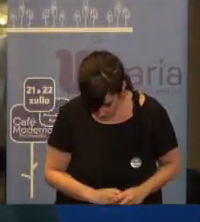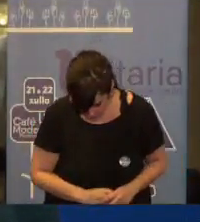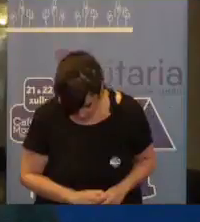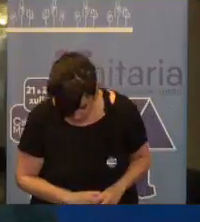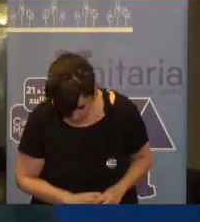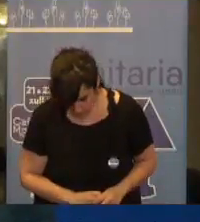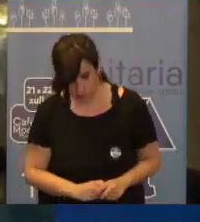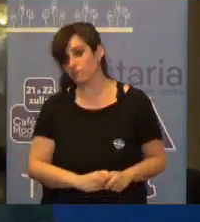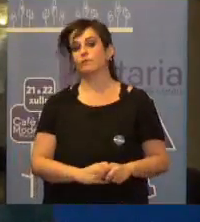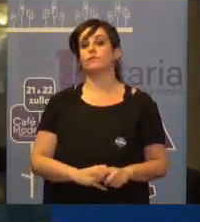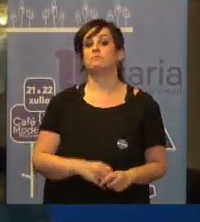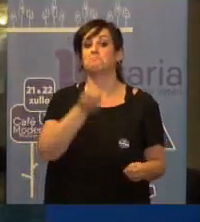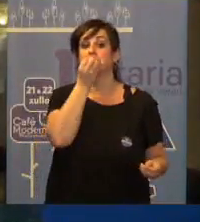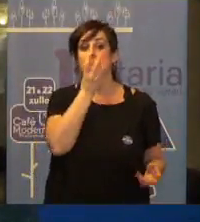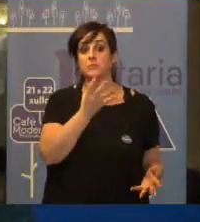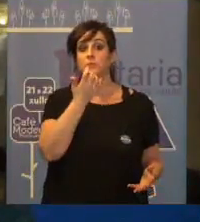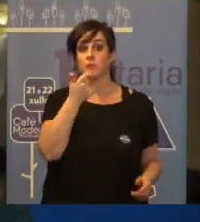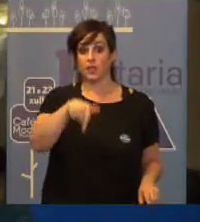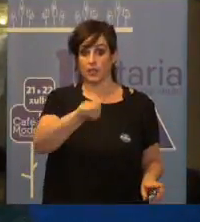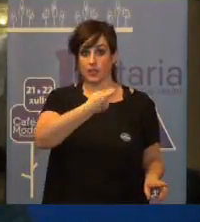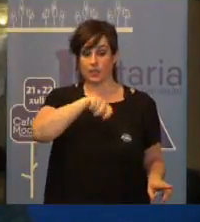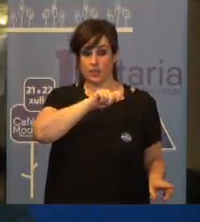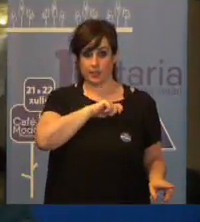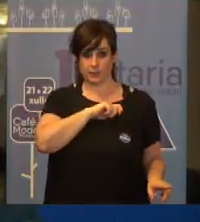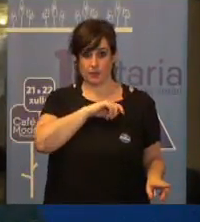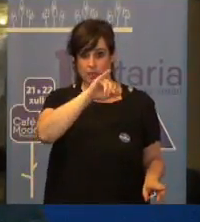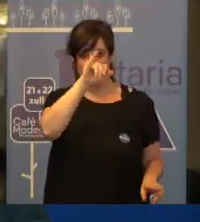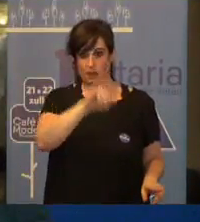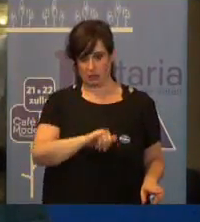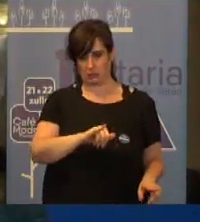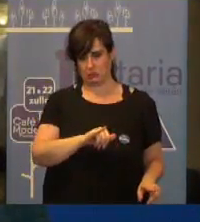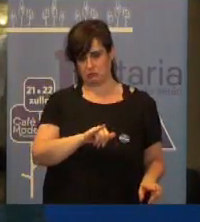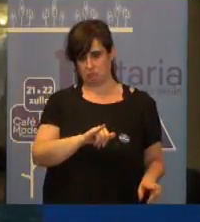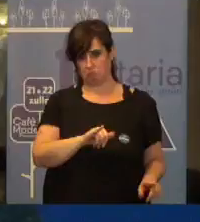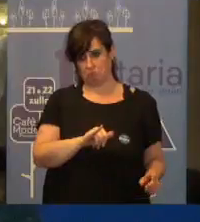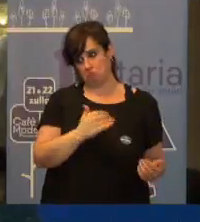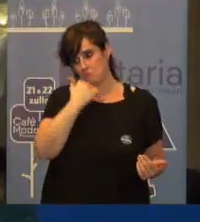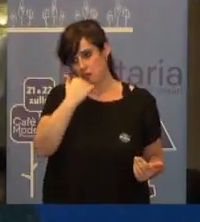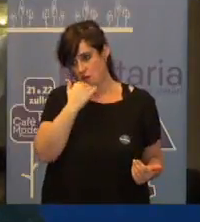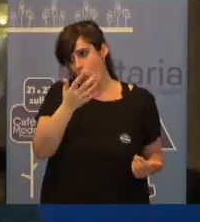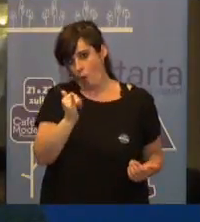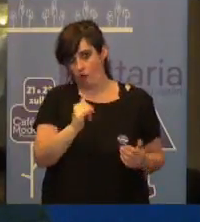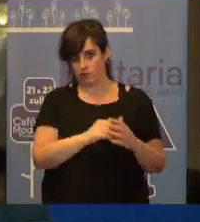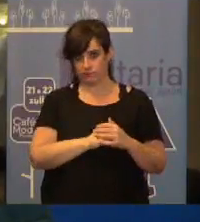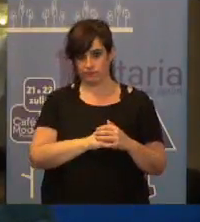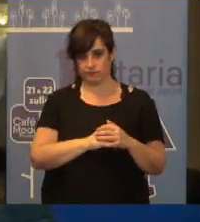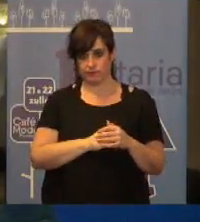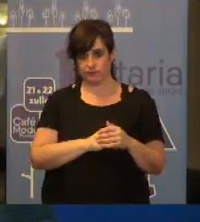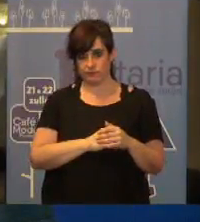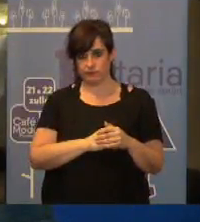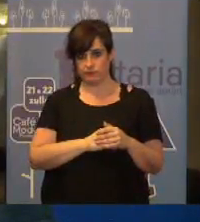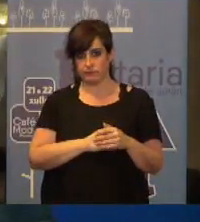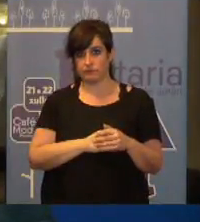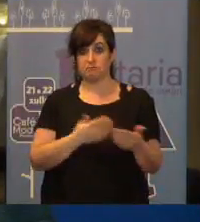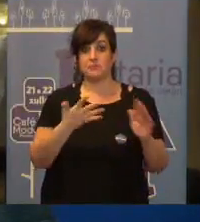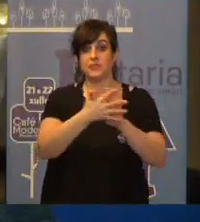que haxa en España crisis alguna do régimen, no sentido que exista a